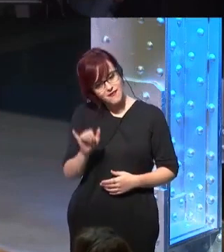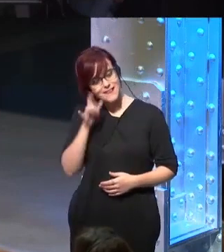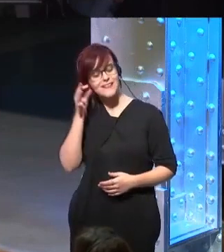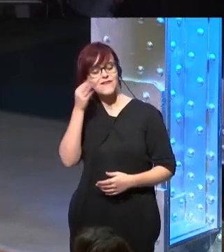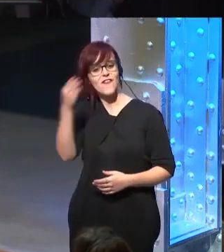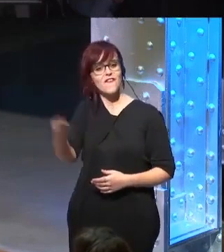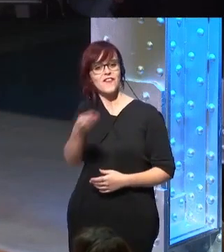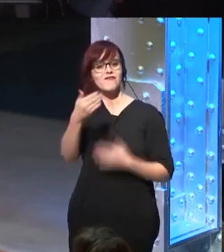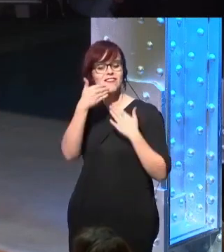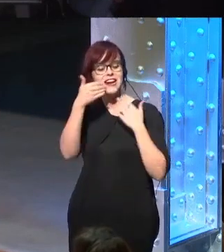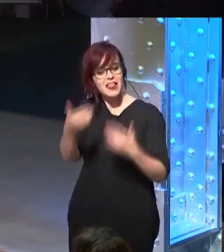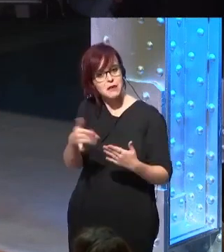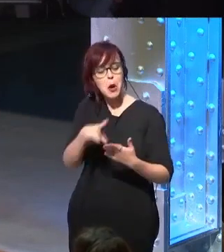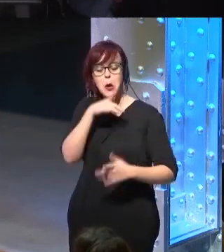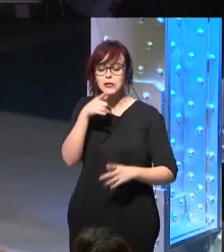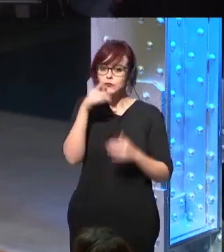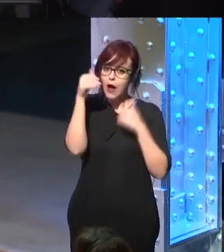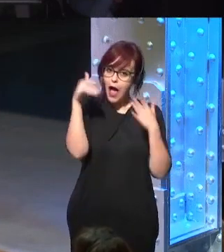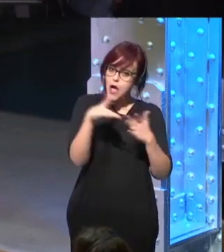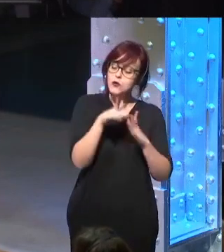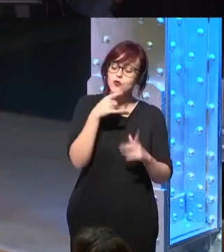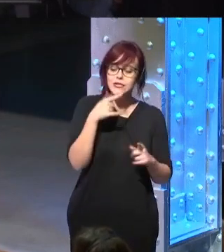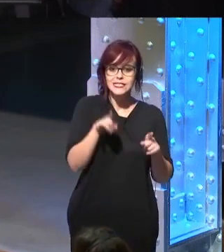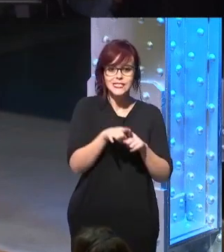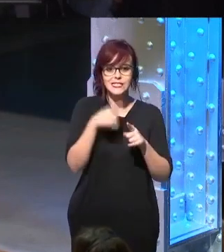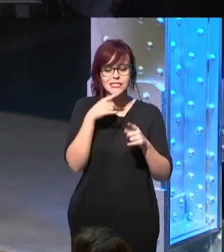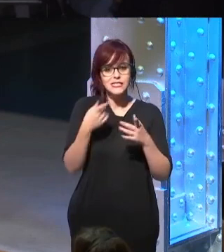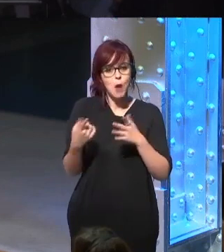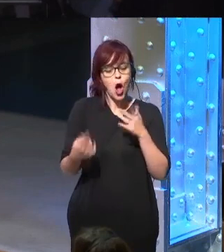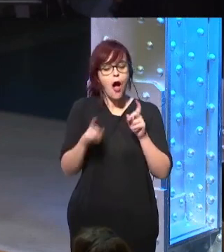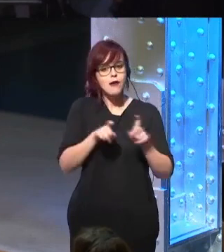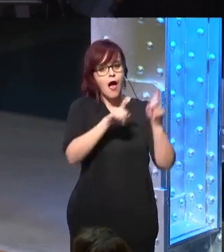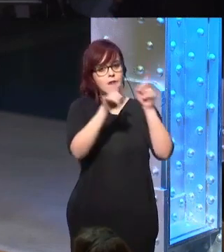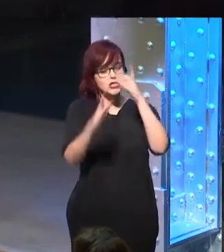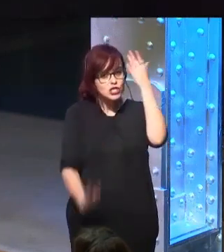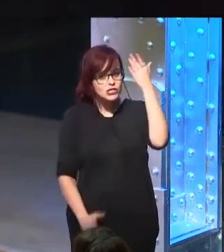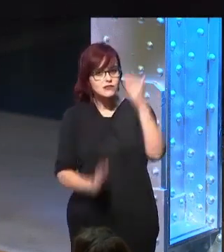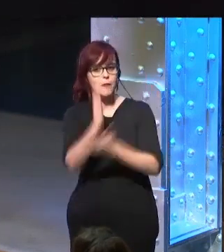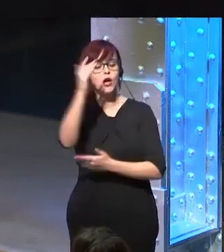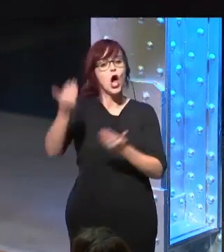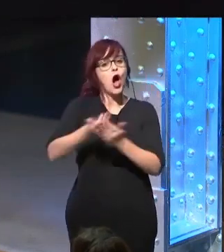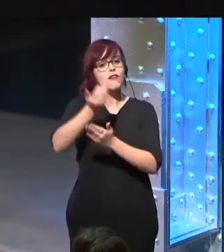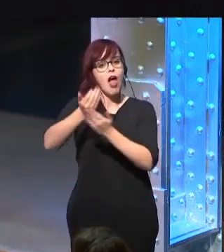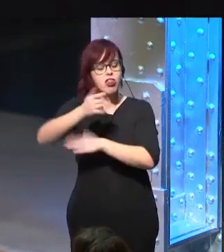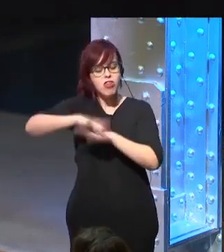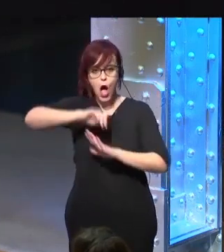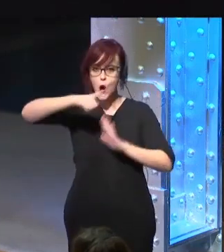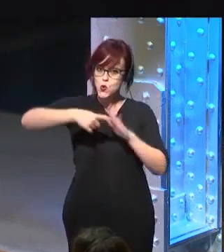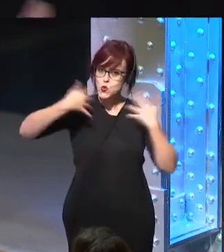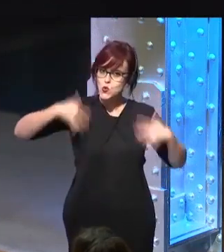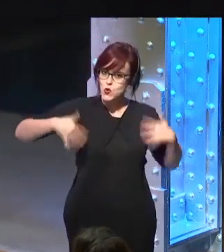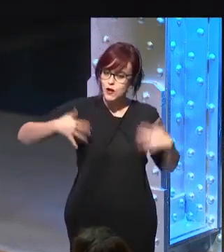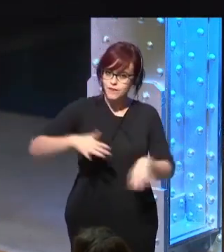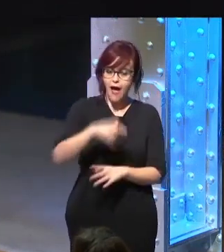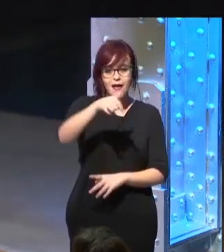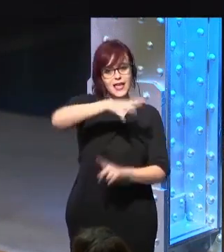por haber hecho un alto en tu camino durante unas jornadas intensas